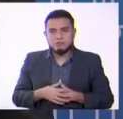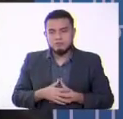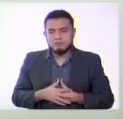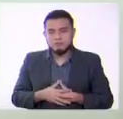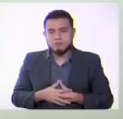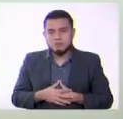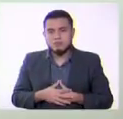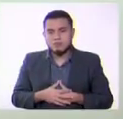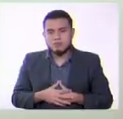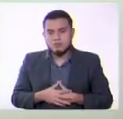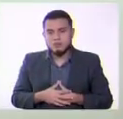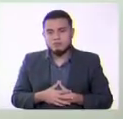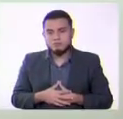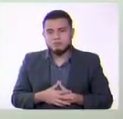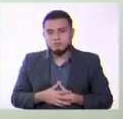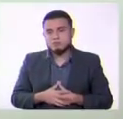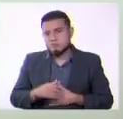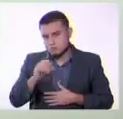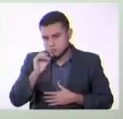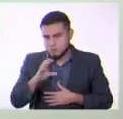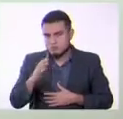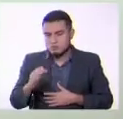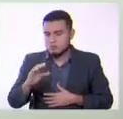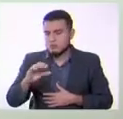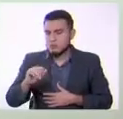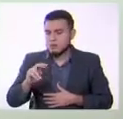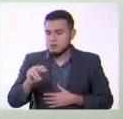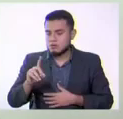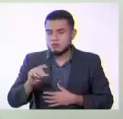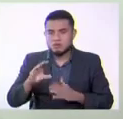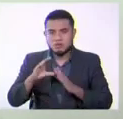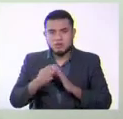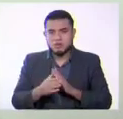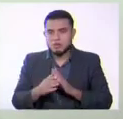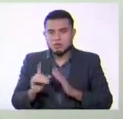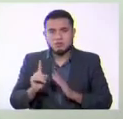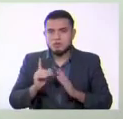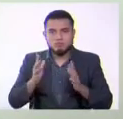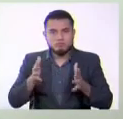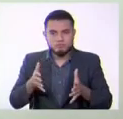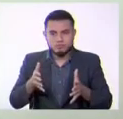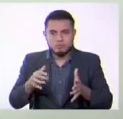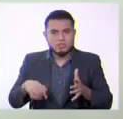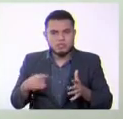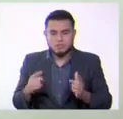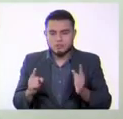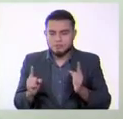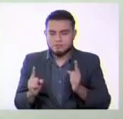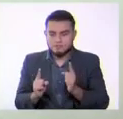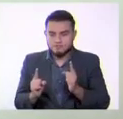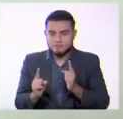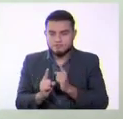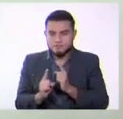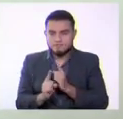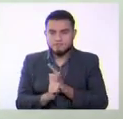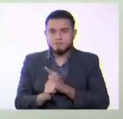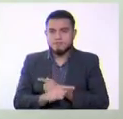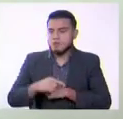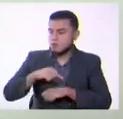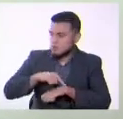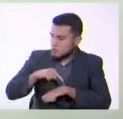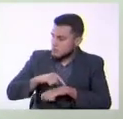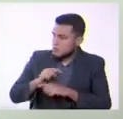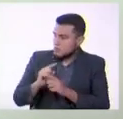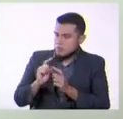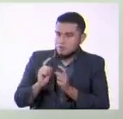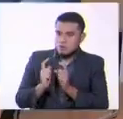definir entonces o decir, Candy, que la cultura no es algo estático. La cultura se va transformando con el tiempo. ¿Es